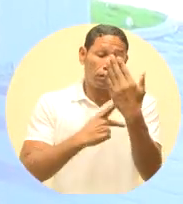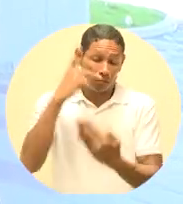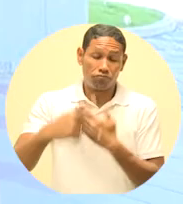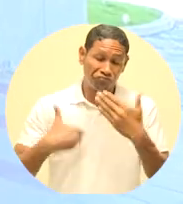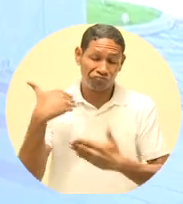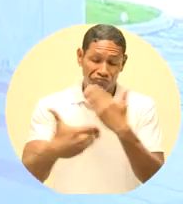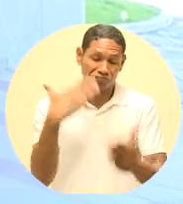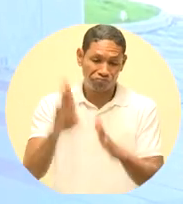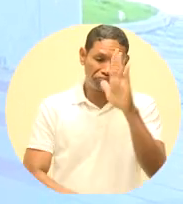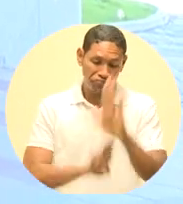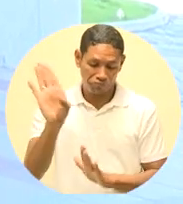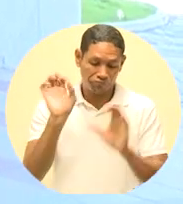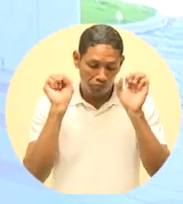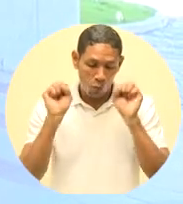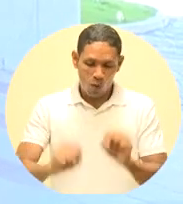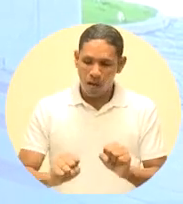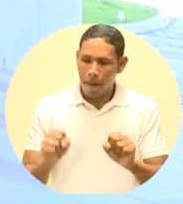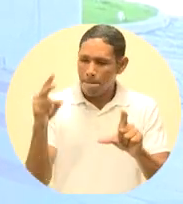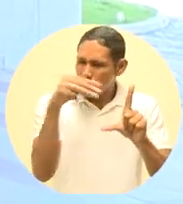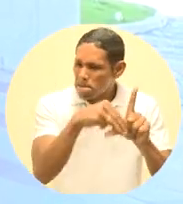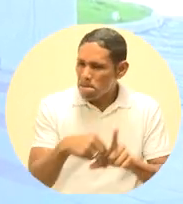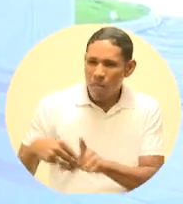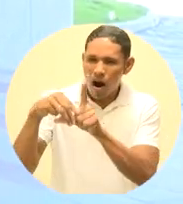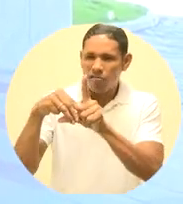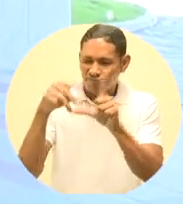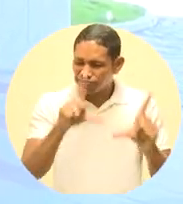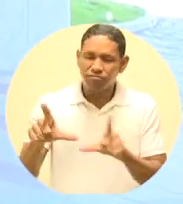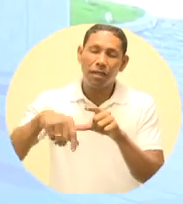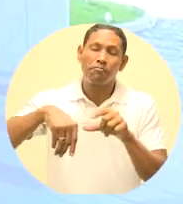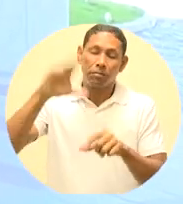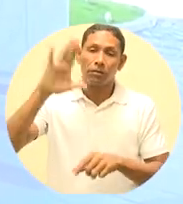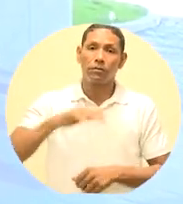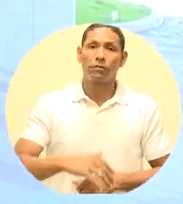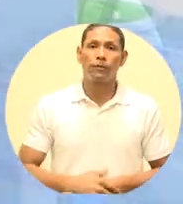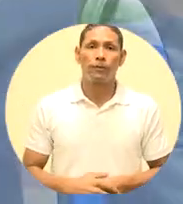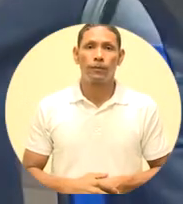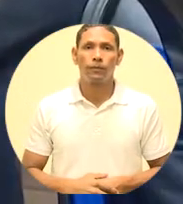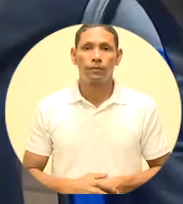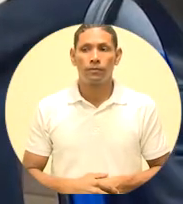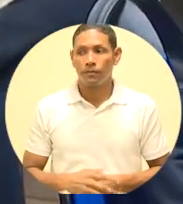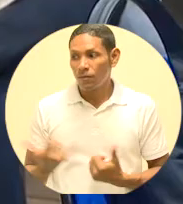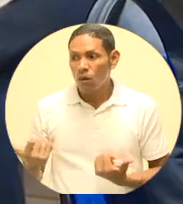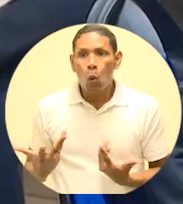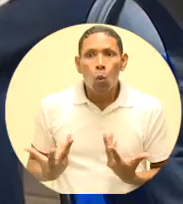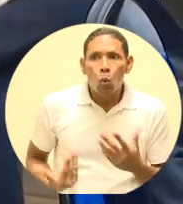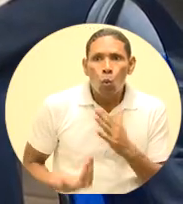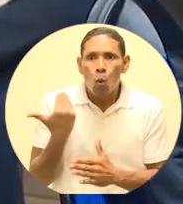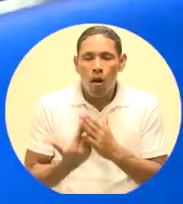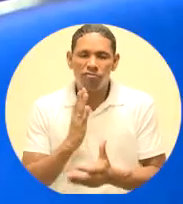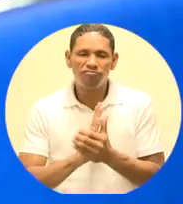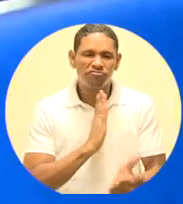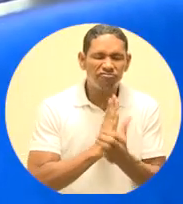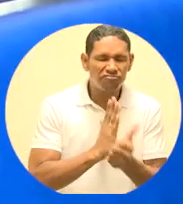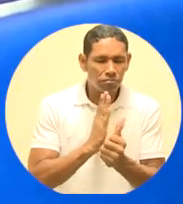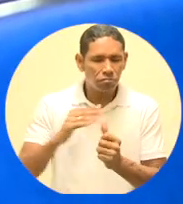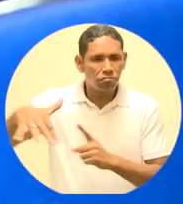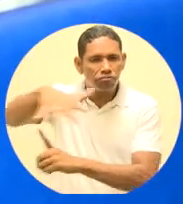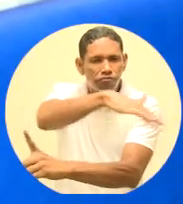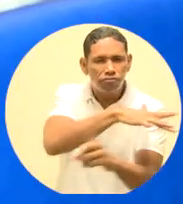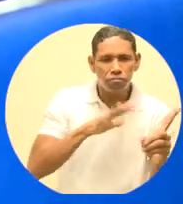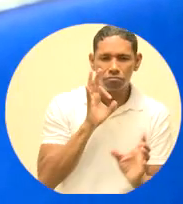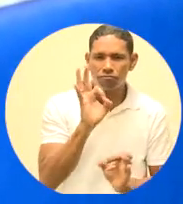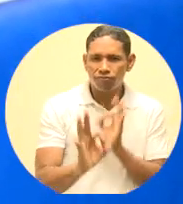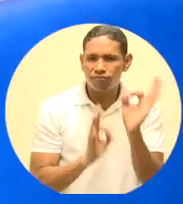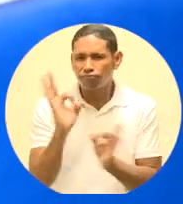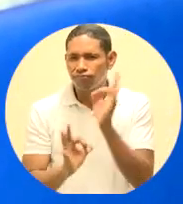y soportar este proceso de formación de nuevas maestrías y nuevas capacidades. Esta apuesta a la generación de nuevas habilidades en temas